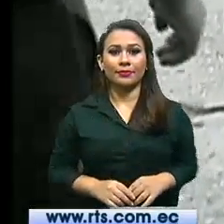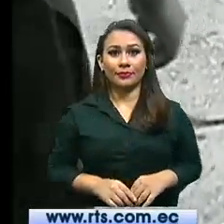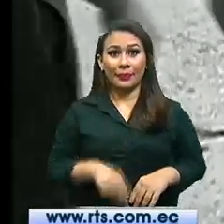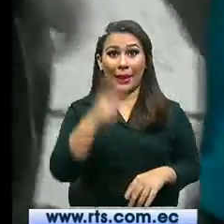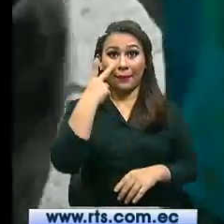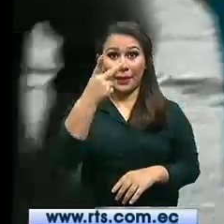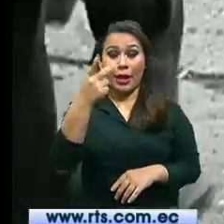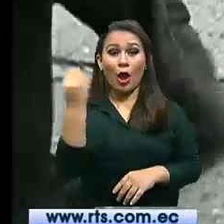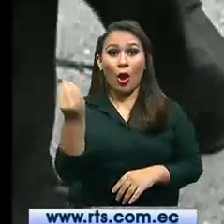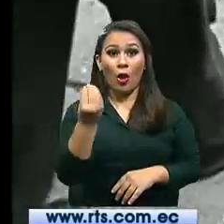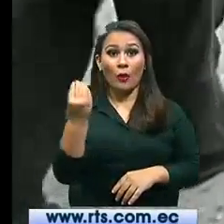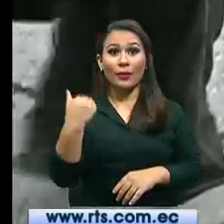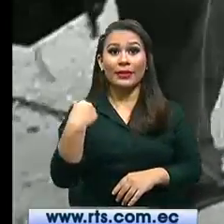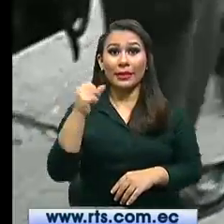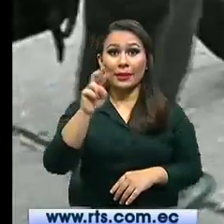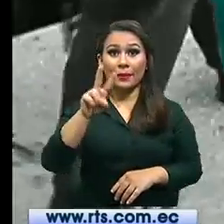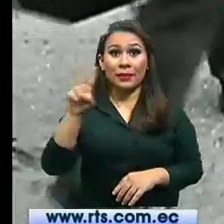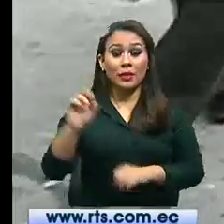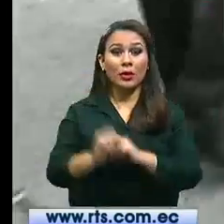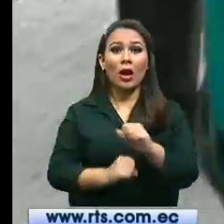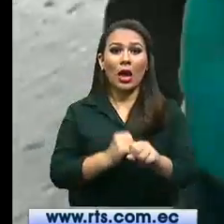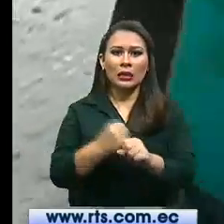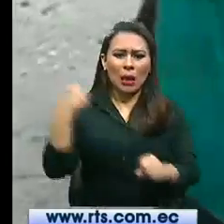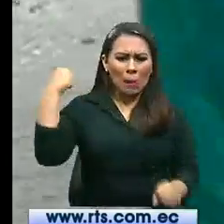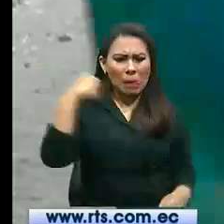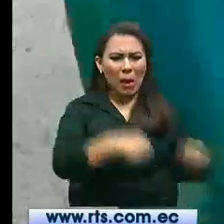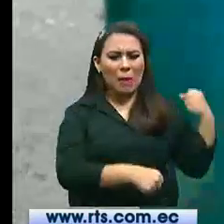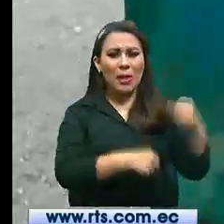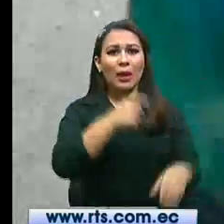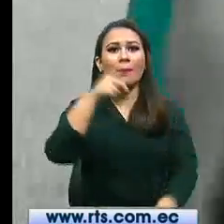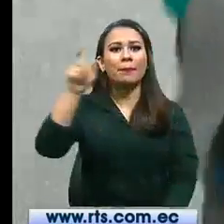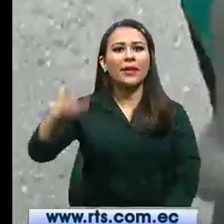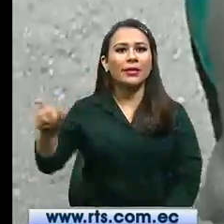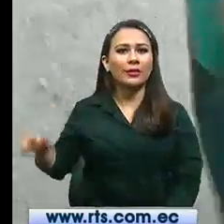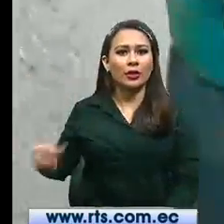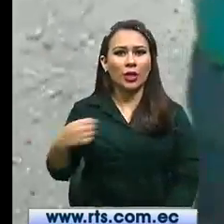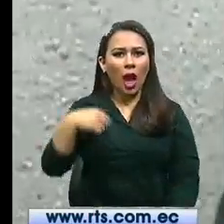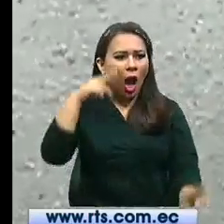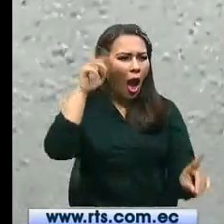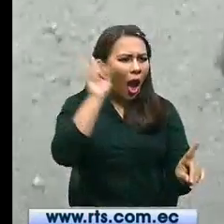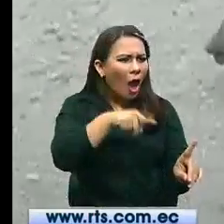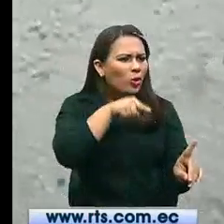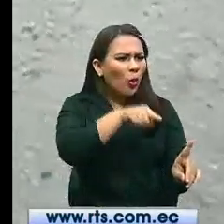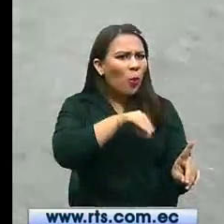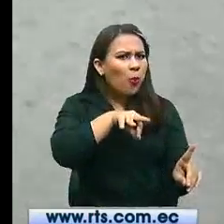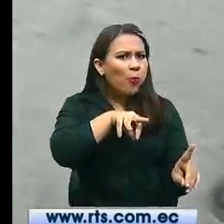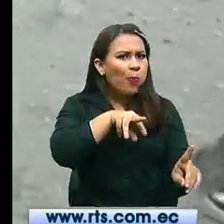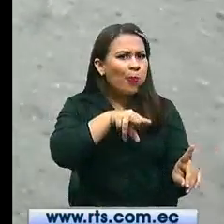Este joven de 21 años fue agredido por el populacho al ser descubierto con las